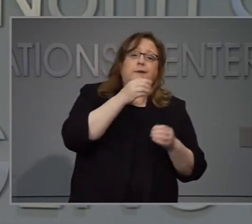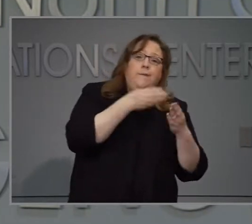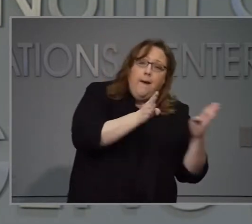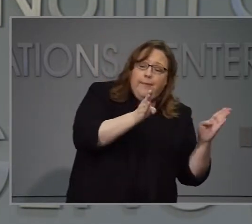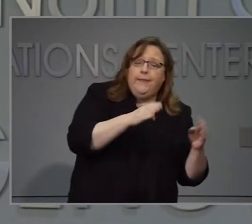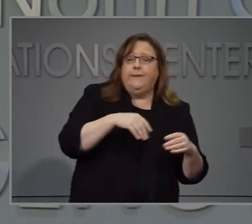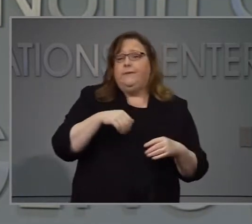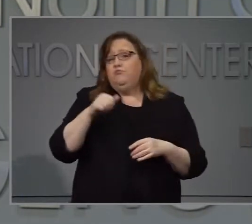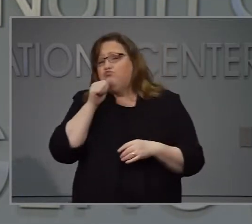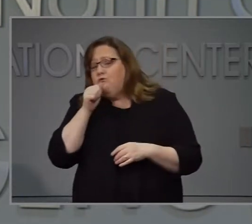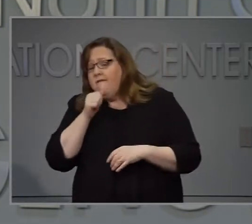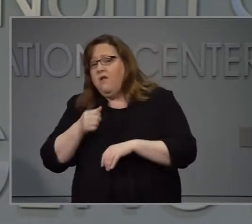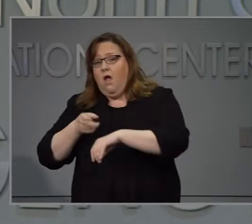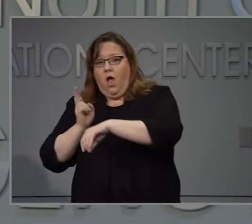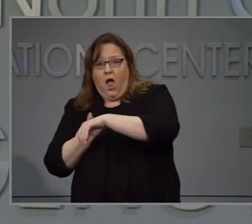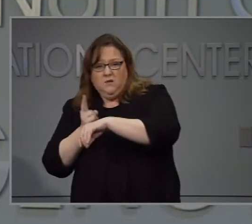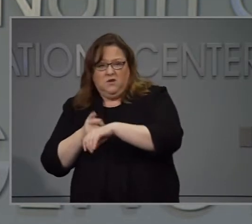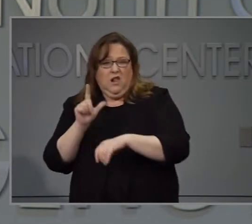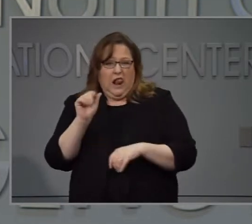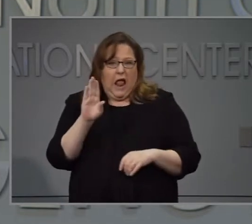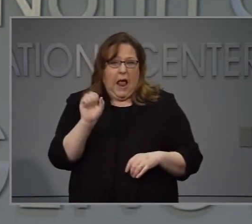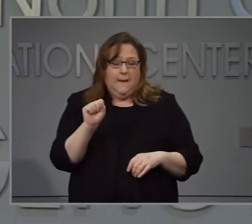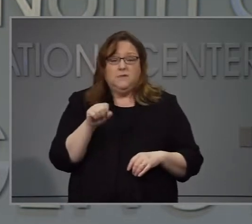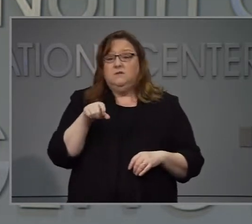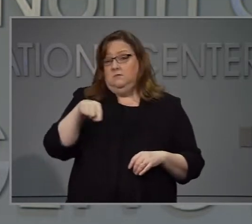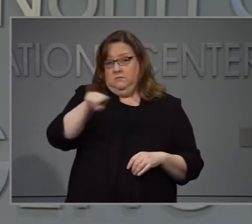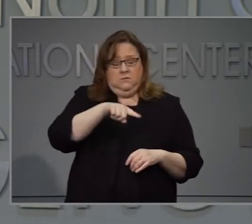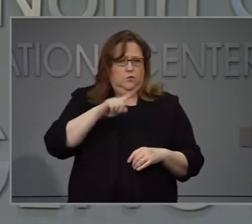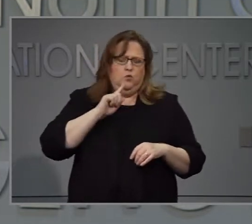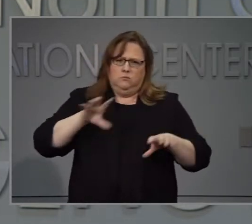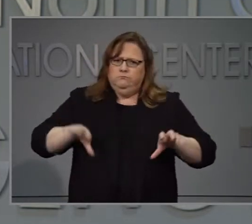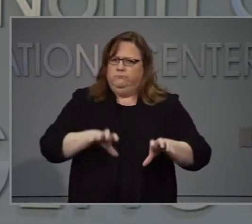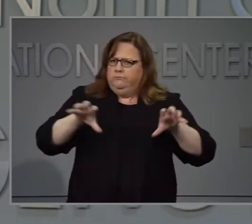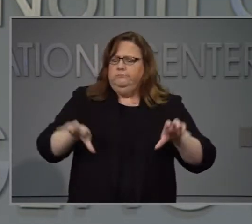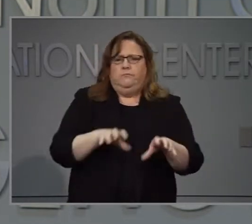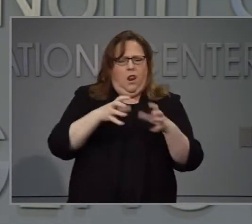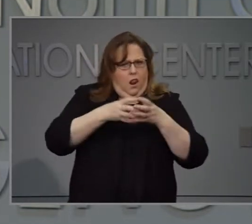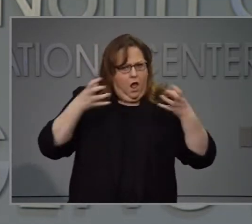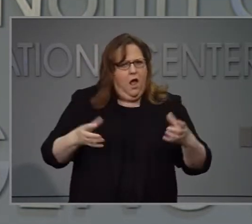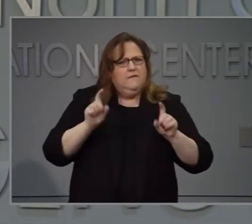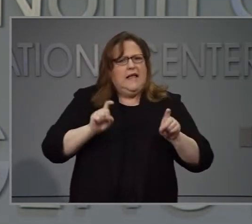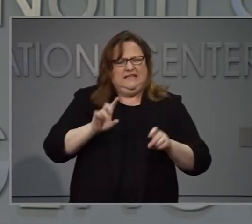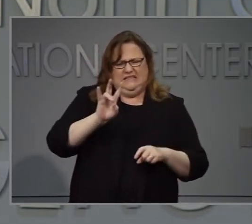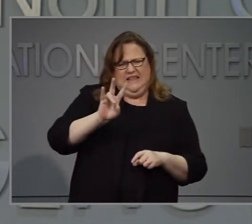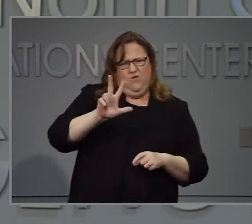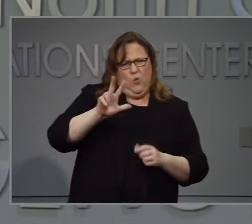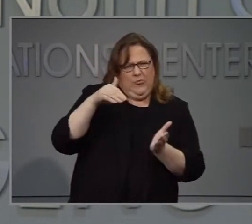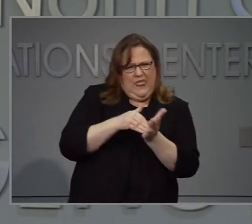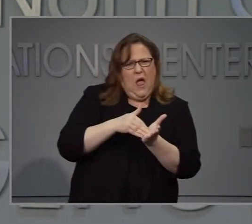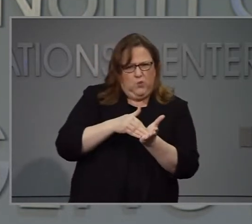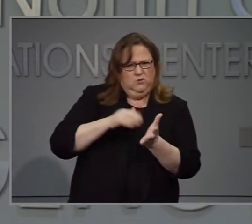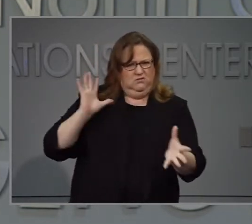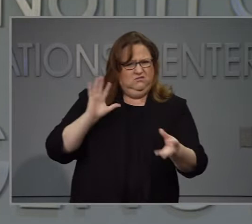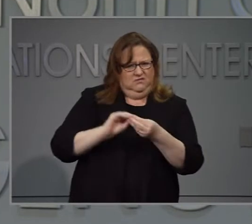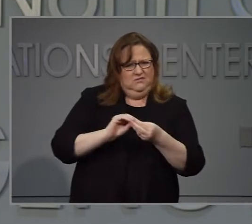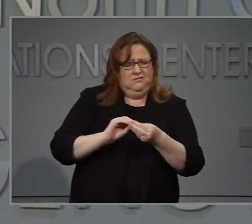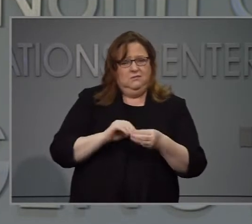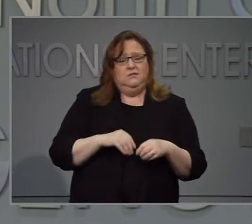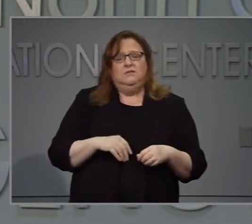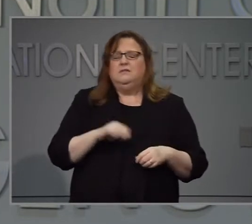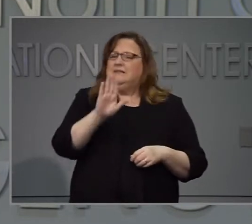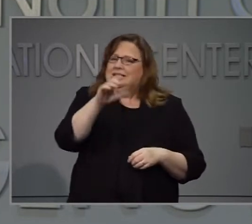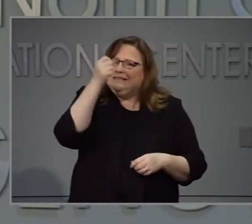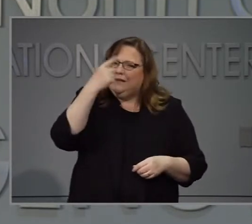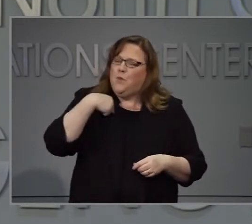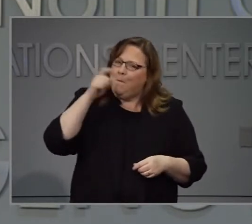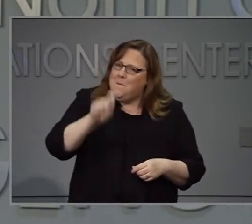realizado por lo menos 73 mil pruebas de diagnóstico pero necesitamos más estamos haciendo